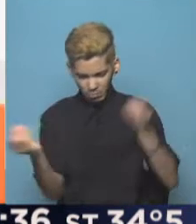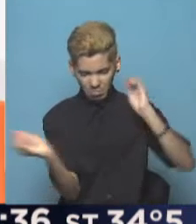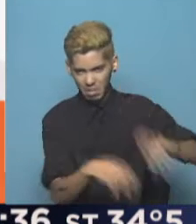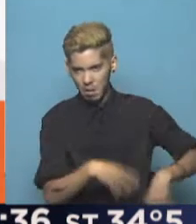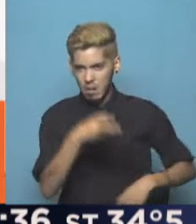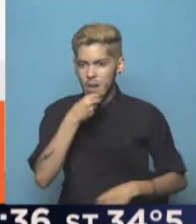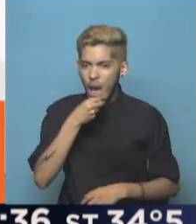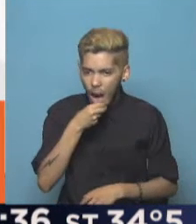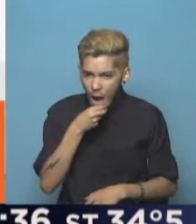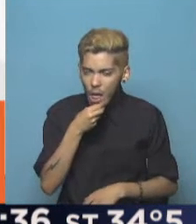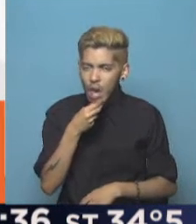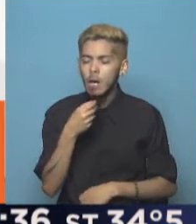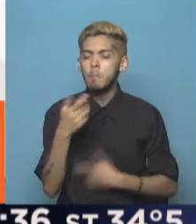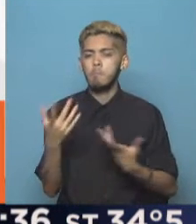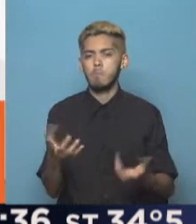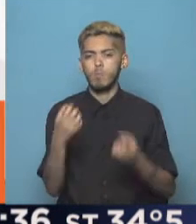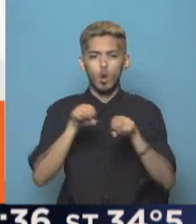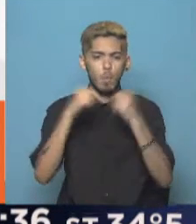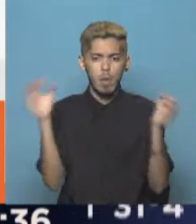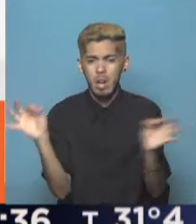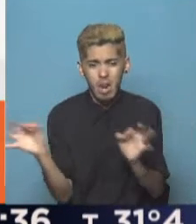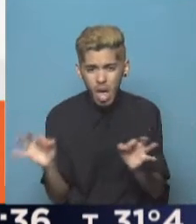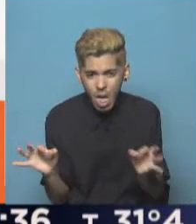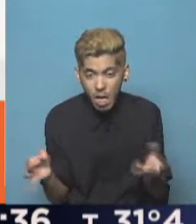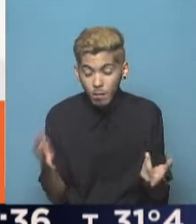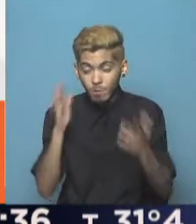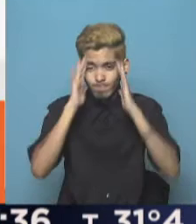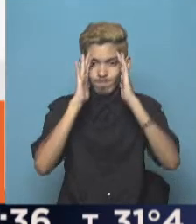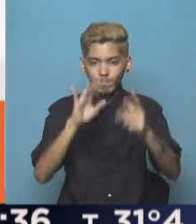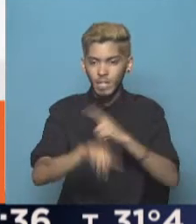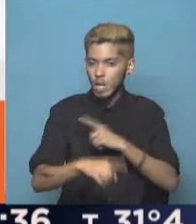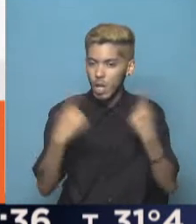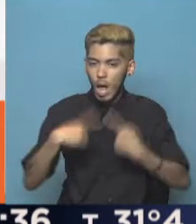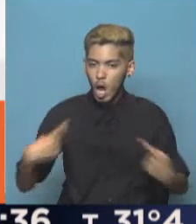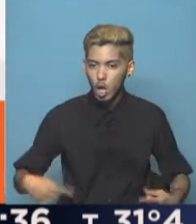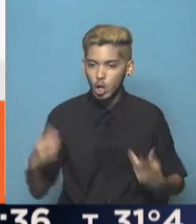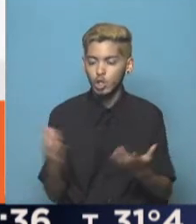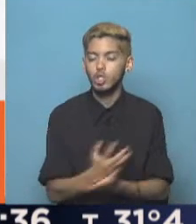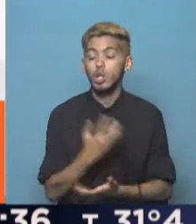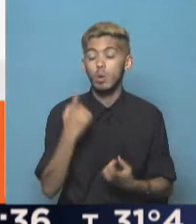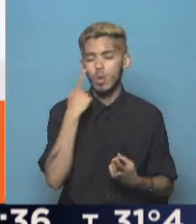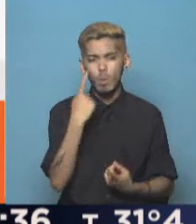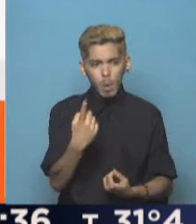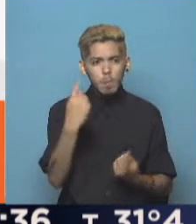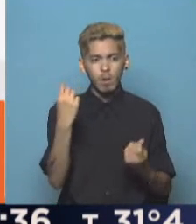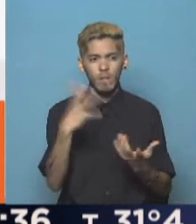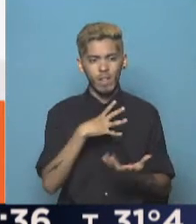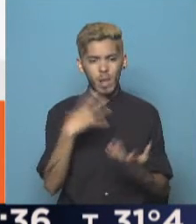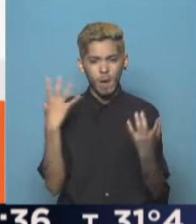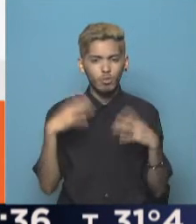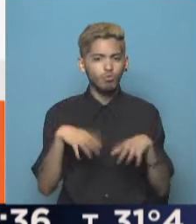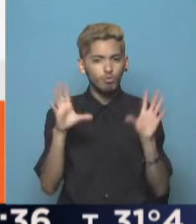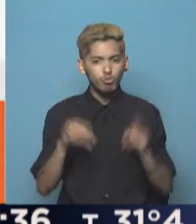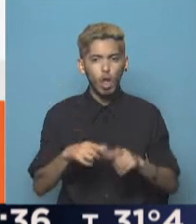nada al piso, no rompieron nada, fueron concretamente a los equipos. Y cuando vimos que nos faltaban todas las tarjetas